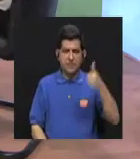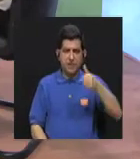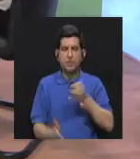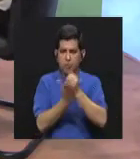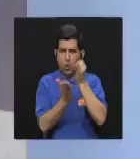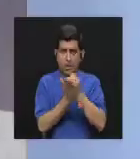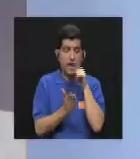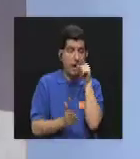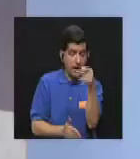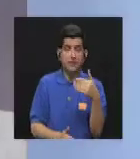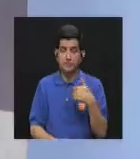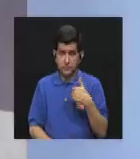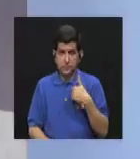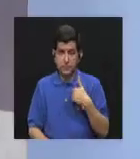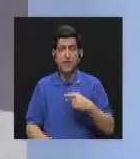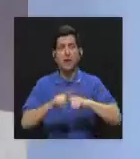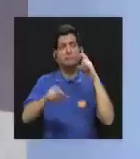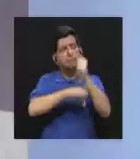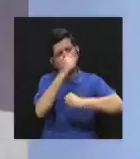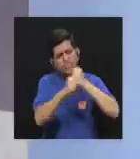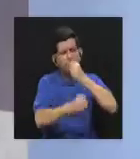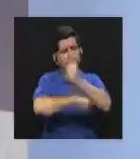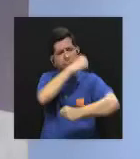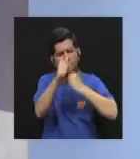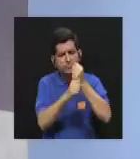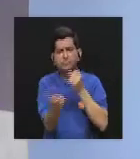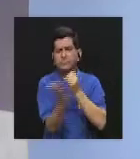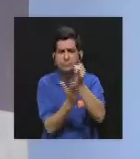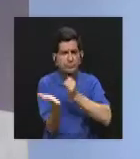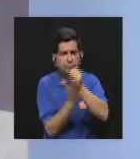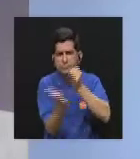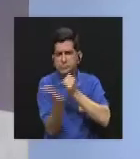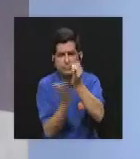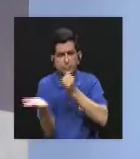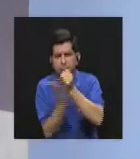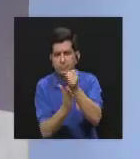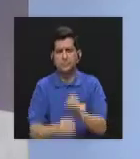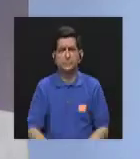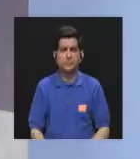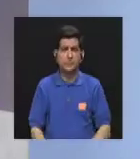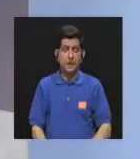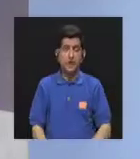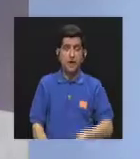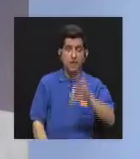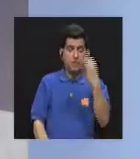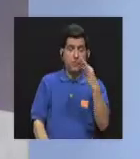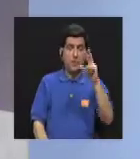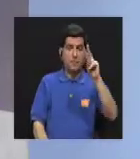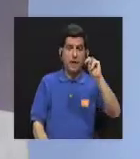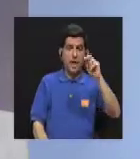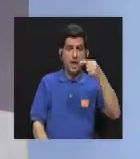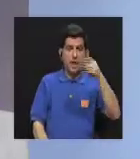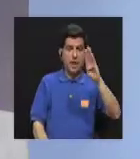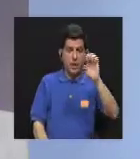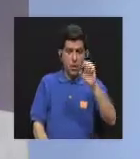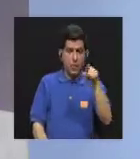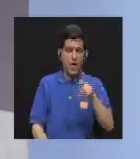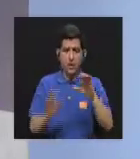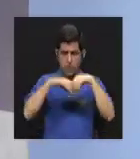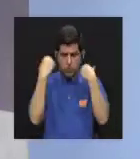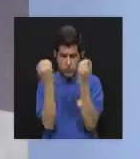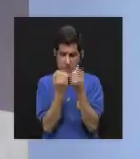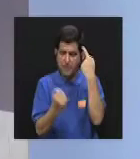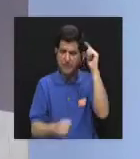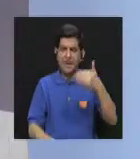Investigación, y ellos pues llevan varios años en esta investigación, pues cómo fue que los Nobe se organizaron